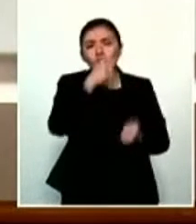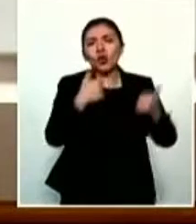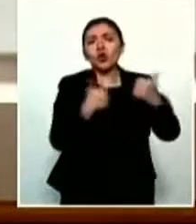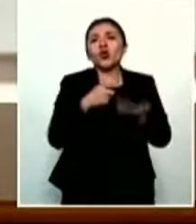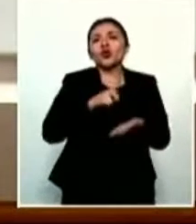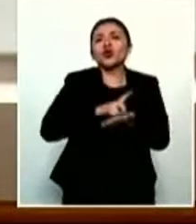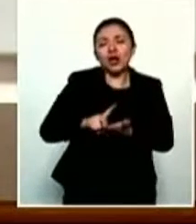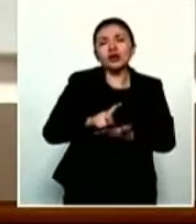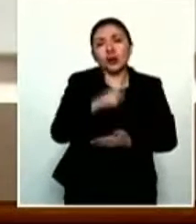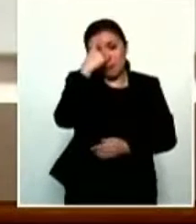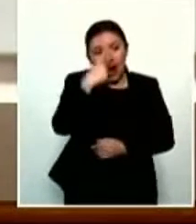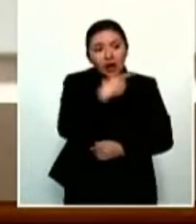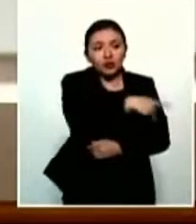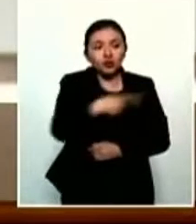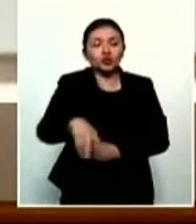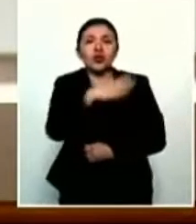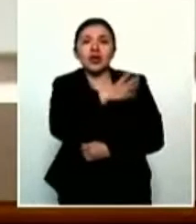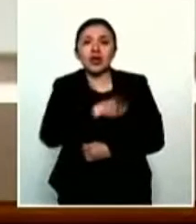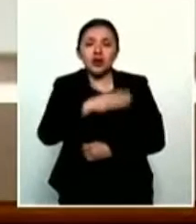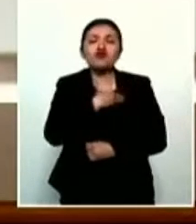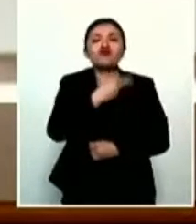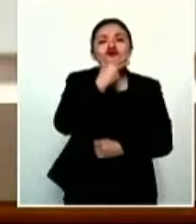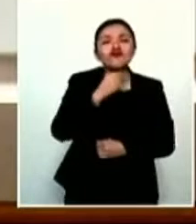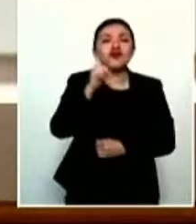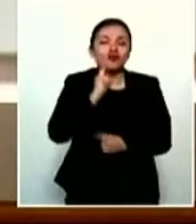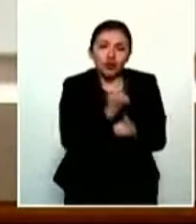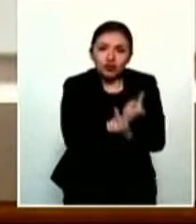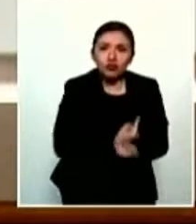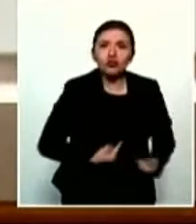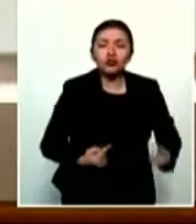derechos de sus niñas y sus niños.